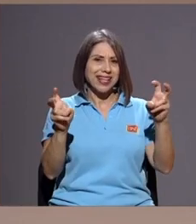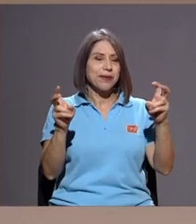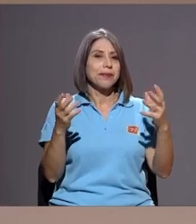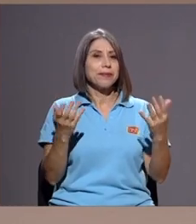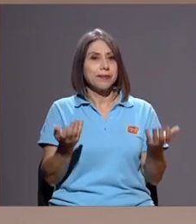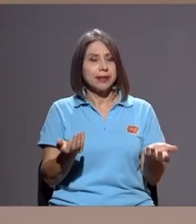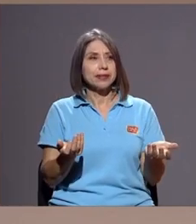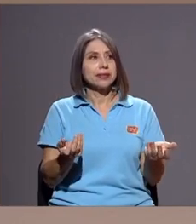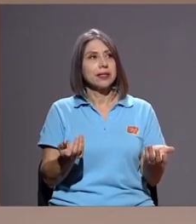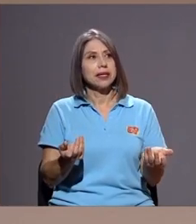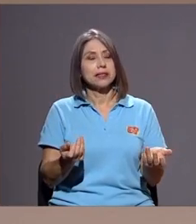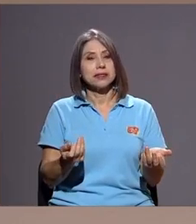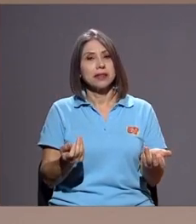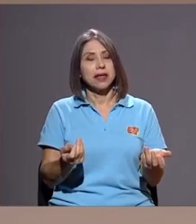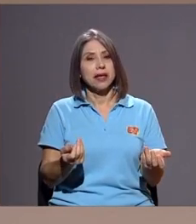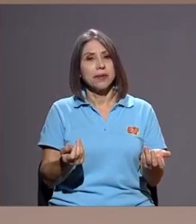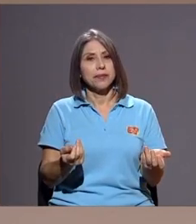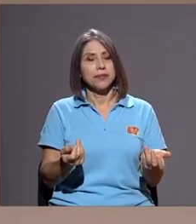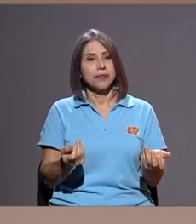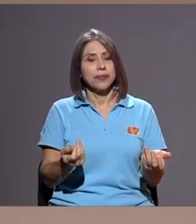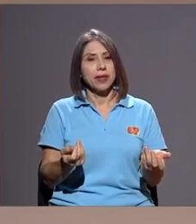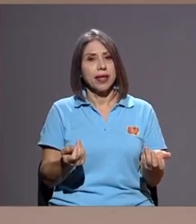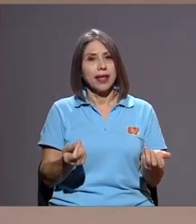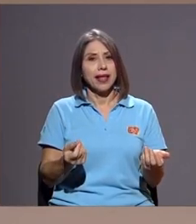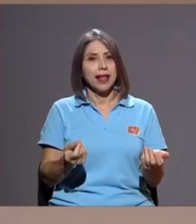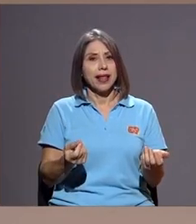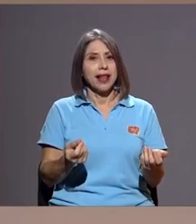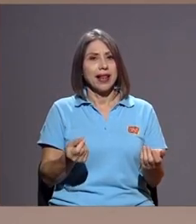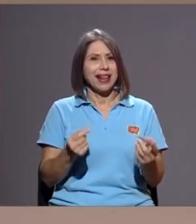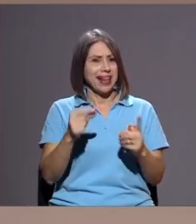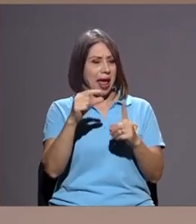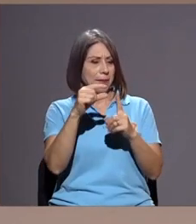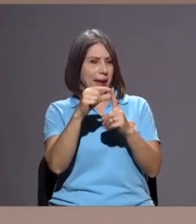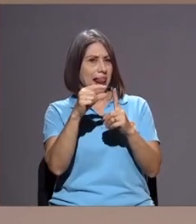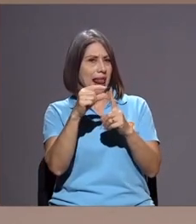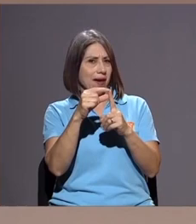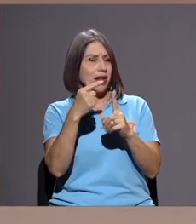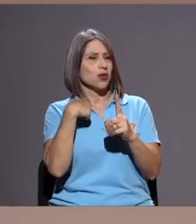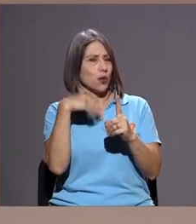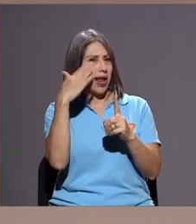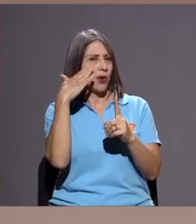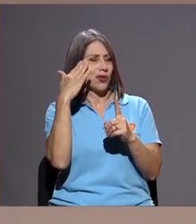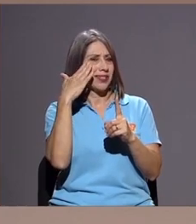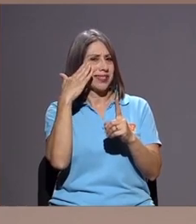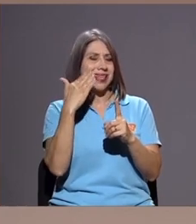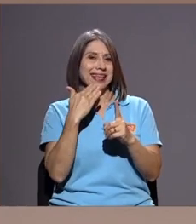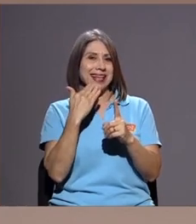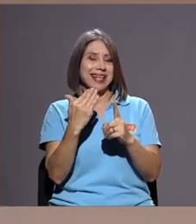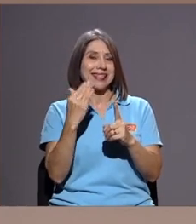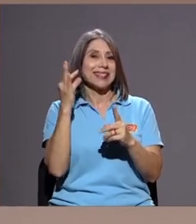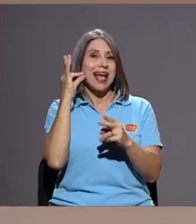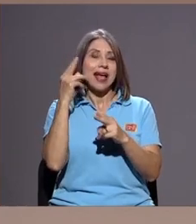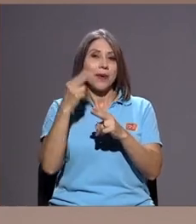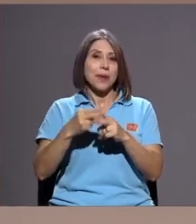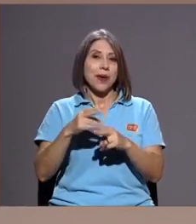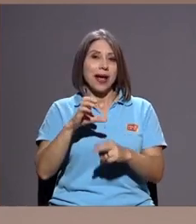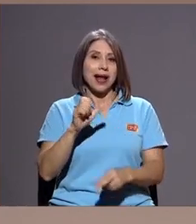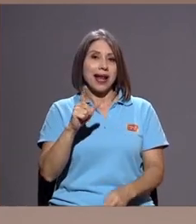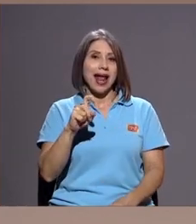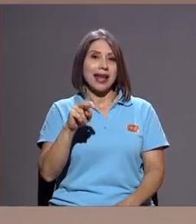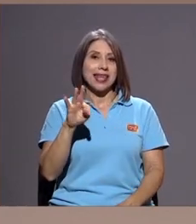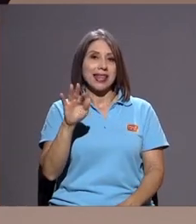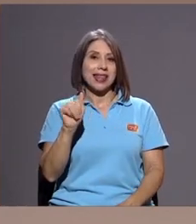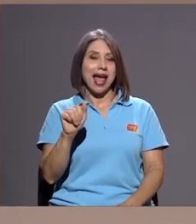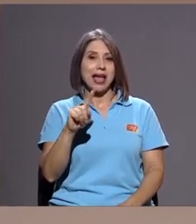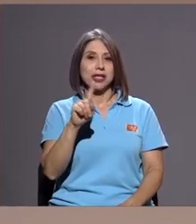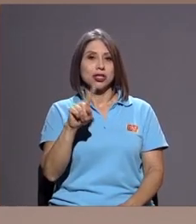que la palabra la conocía un poco por doña clarita sommer describiendo